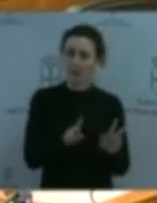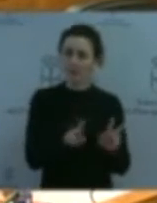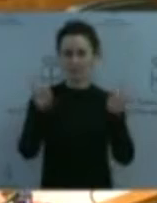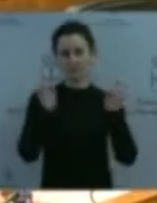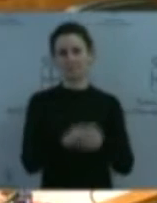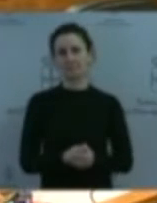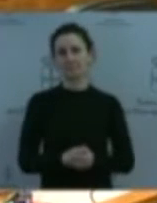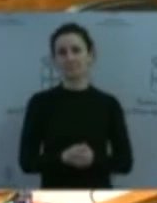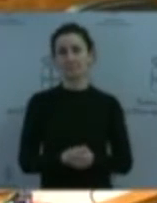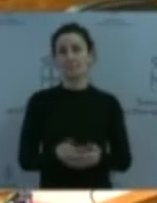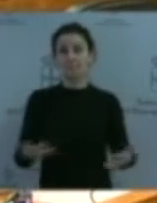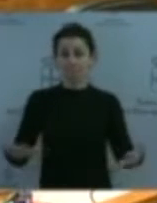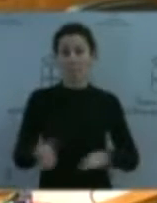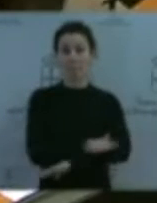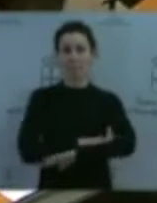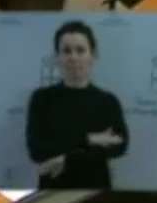Industria no está